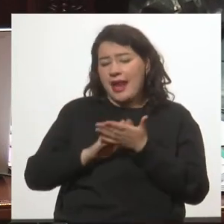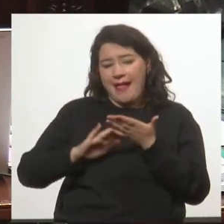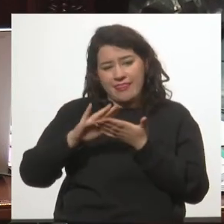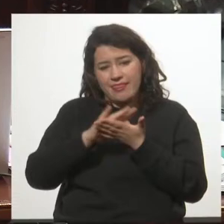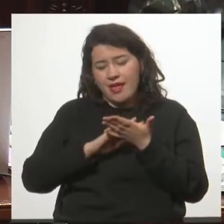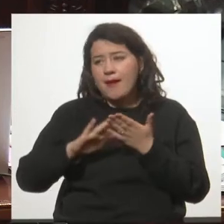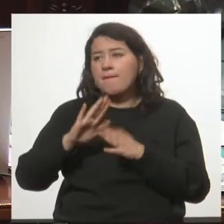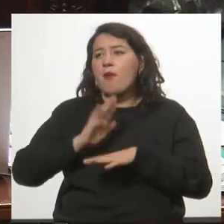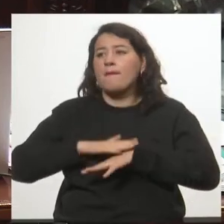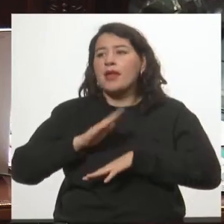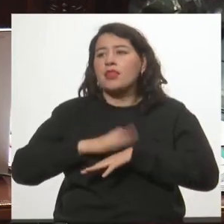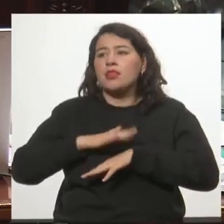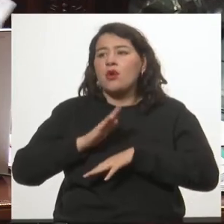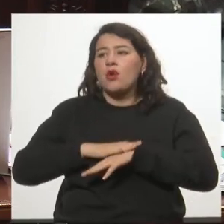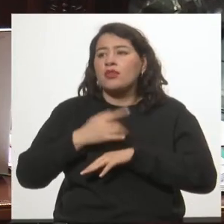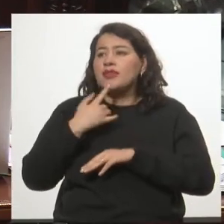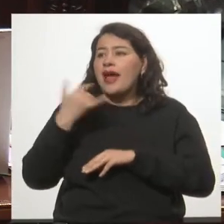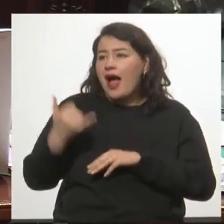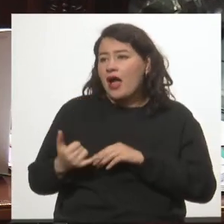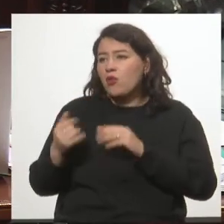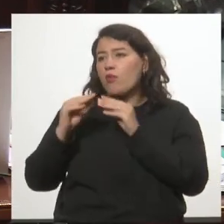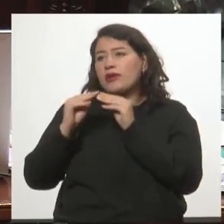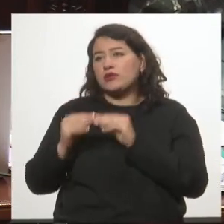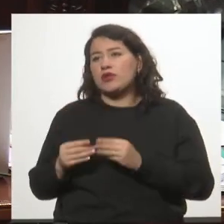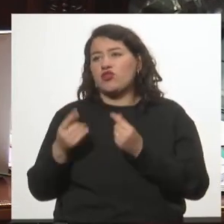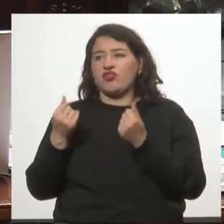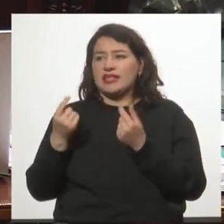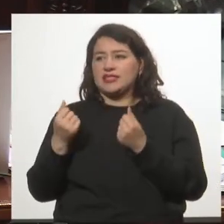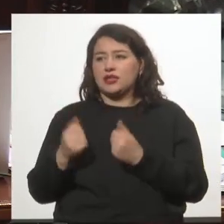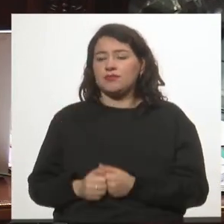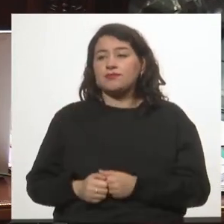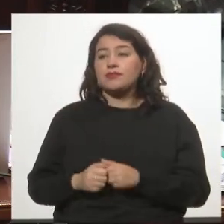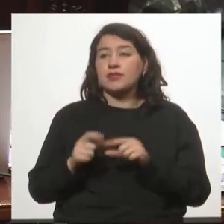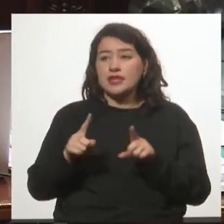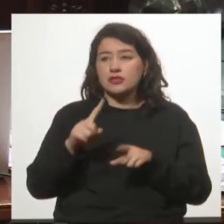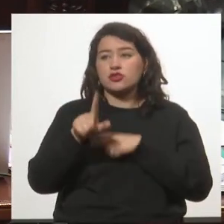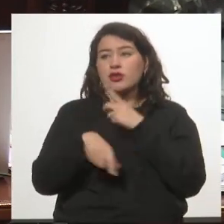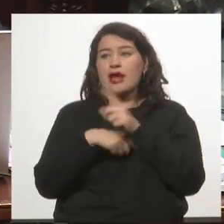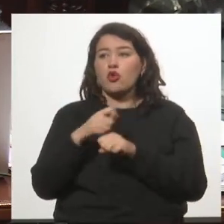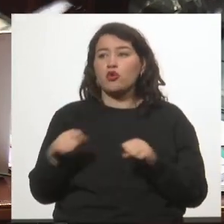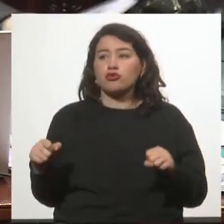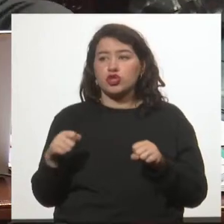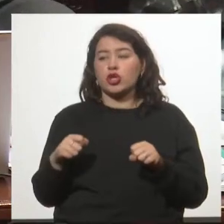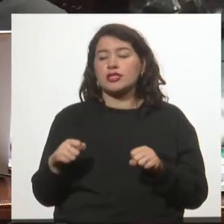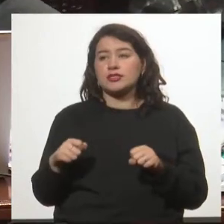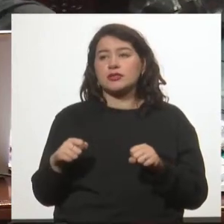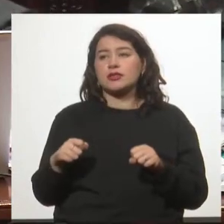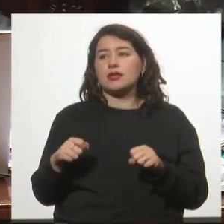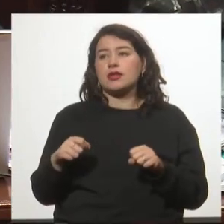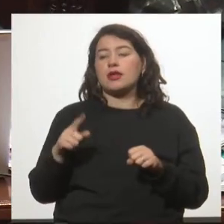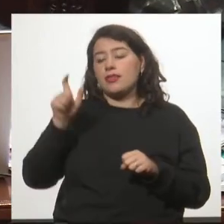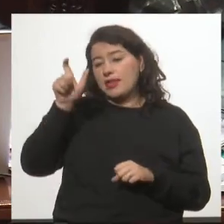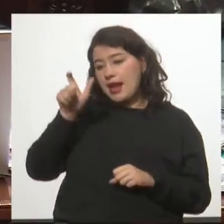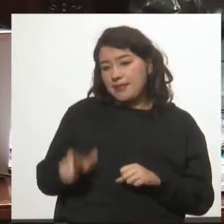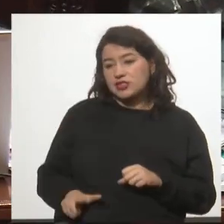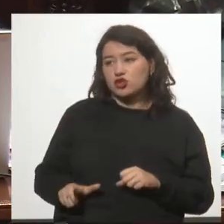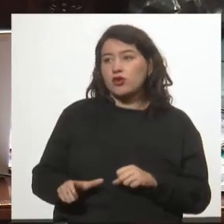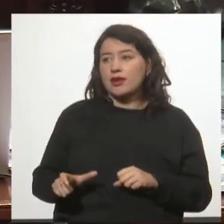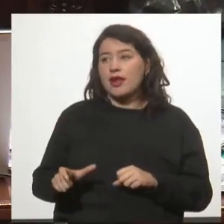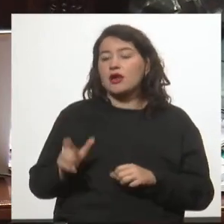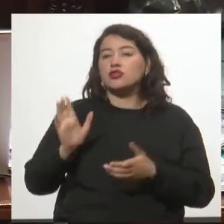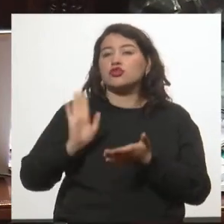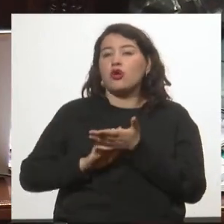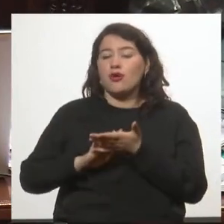momento de un presupuesto financiero estas son las conclusiones del auditor respecto al